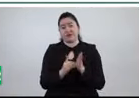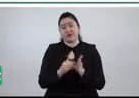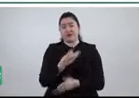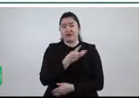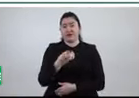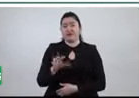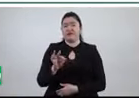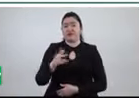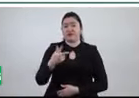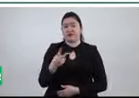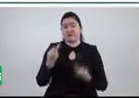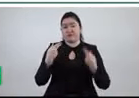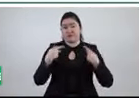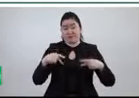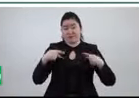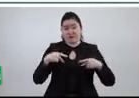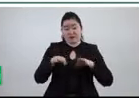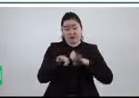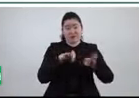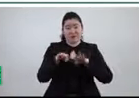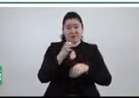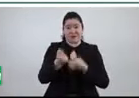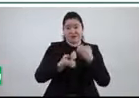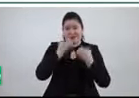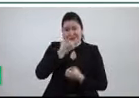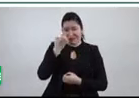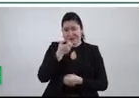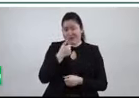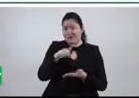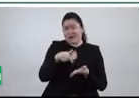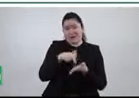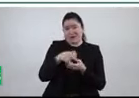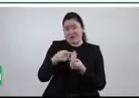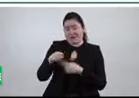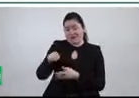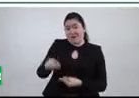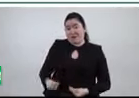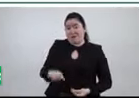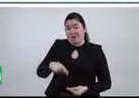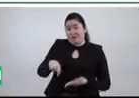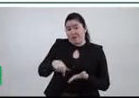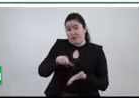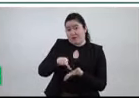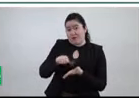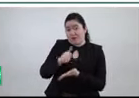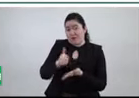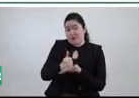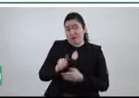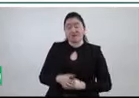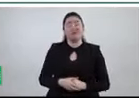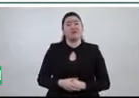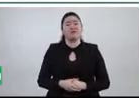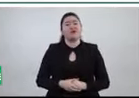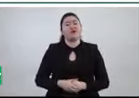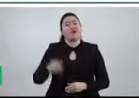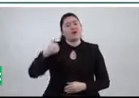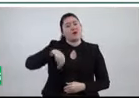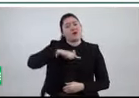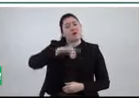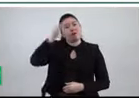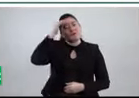356.342 personas que laboran como personal educativo en centros de trabajo en la Ciudad de México. Se estima entonces aplicar